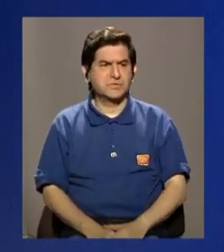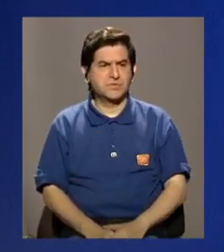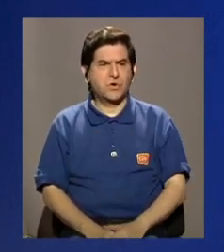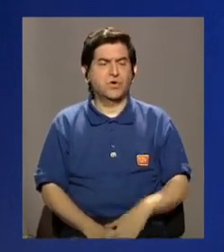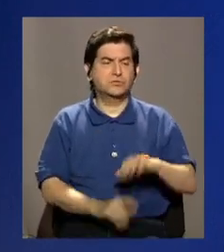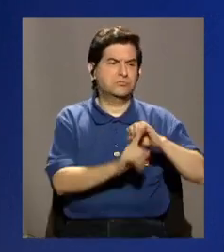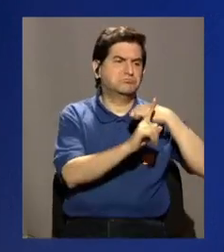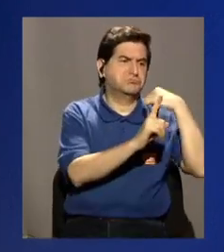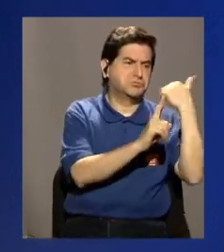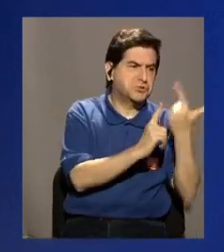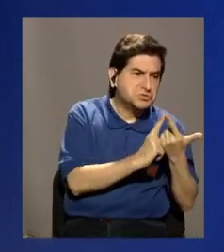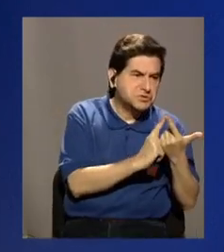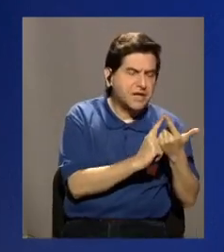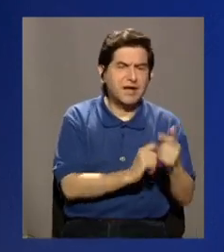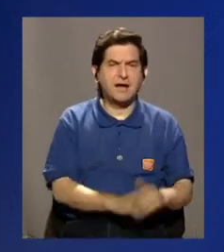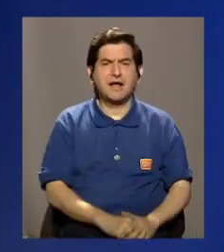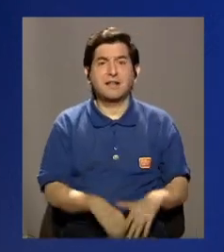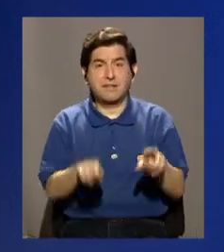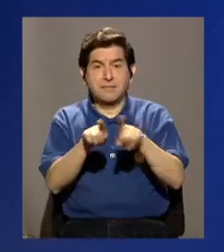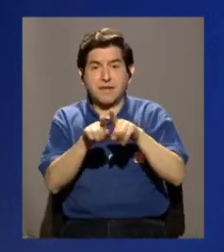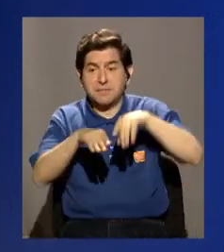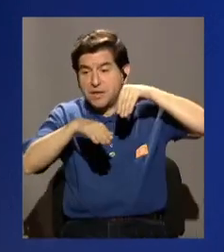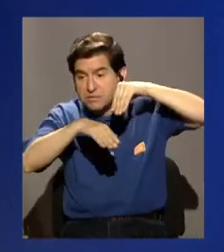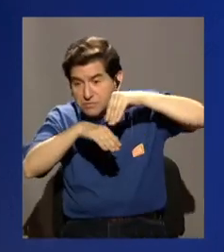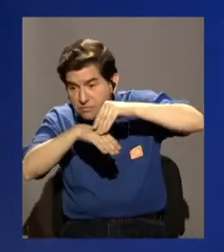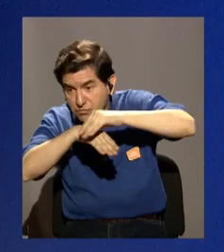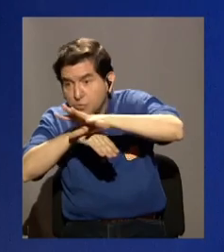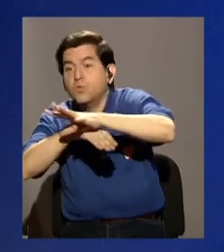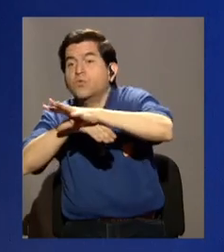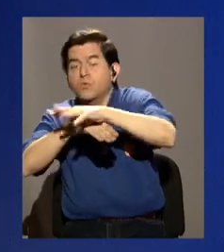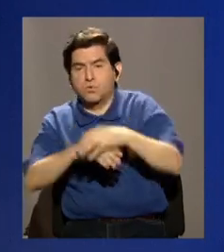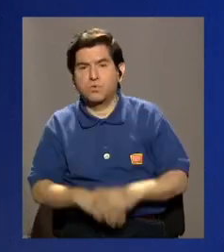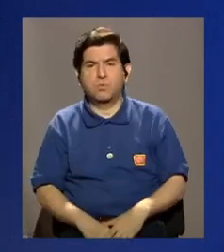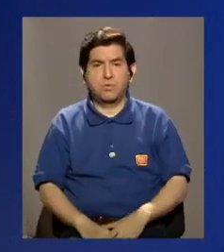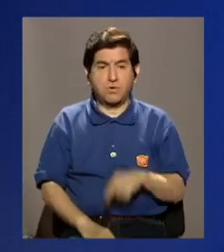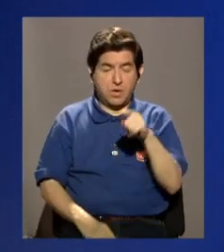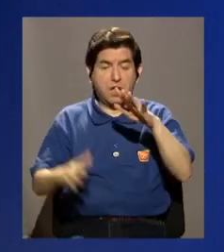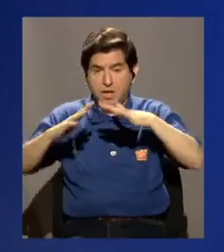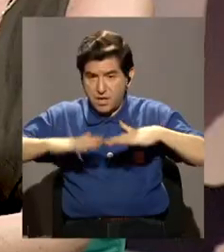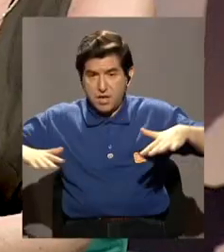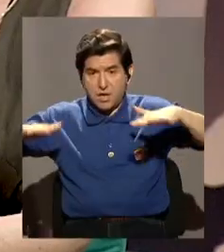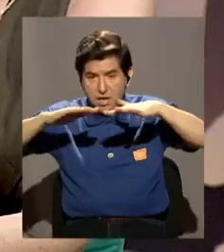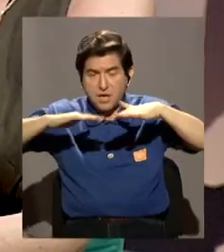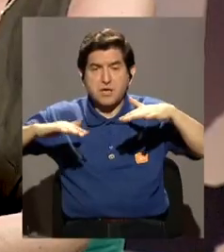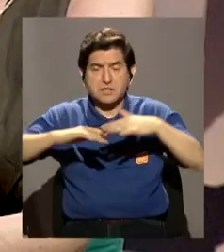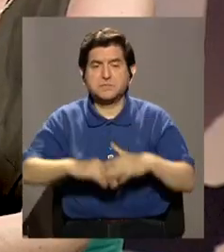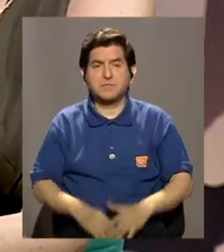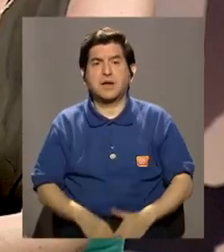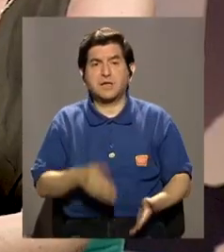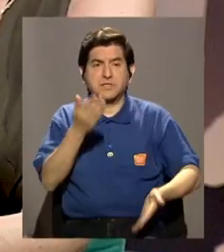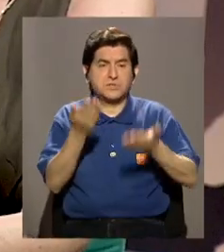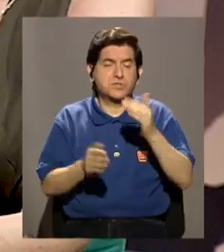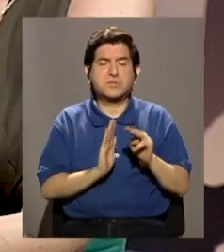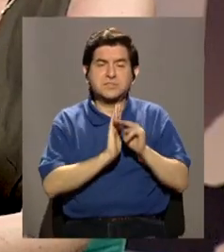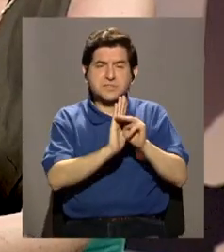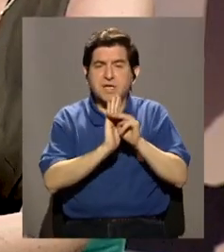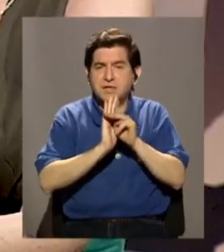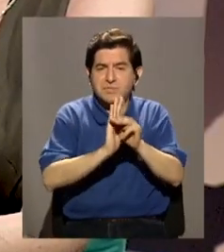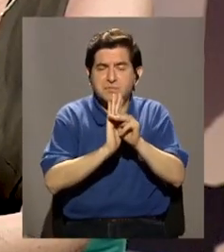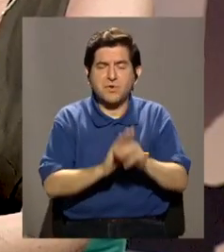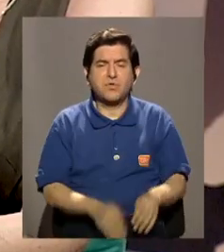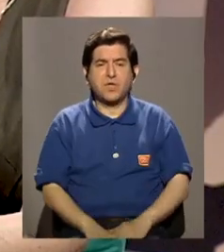social que incluso penetra también en estos estos ambientes no a los ambientes de modelaje de la